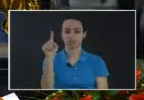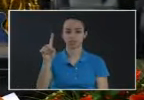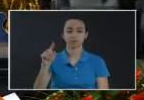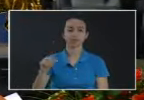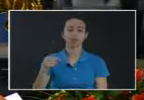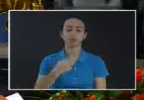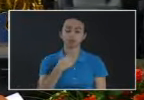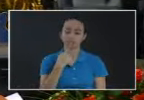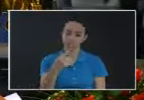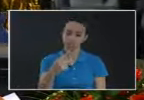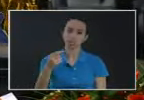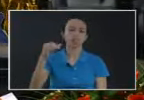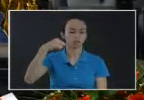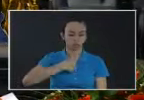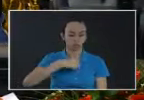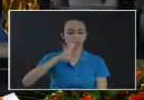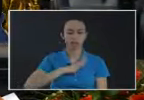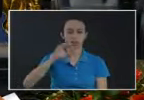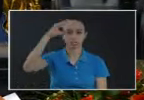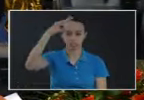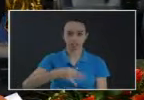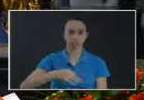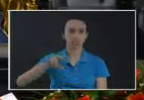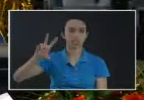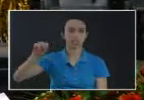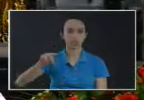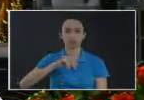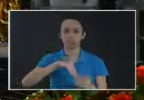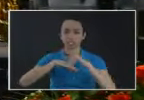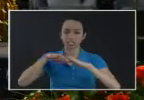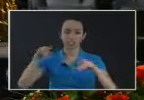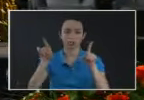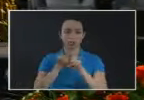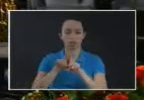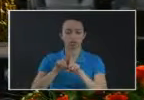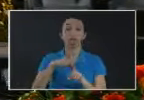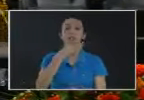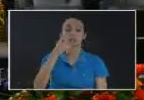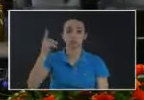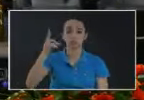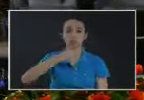tú no vas a salir igual de este lugar. Dios nos habló antes en las profecías.